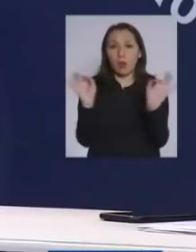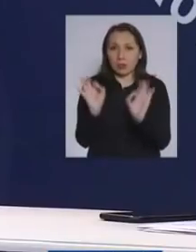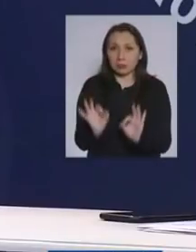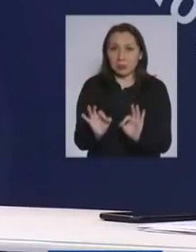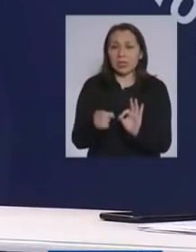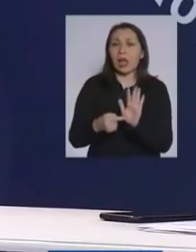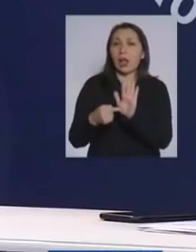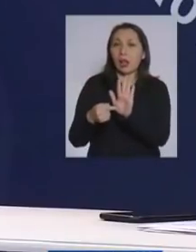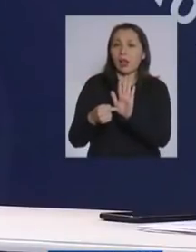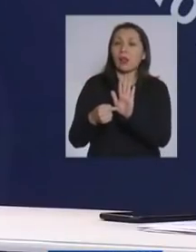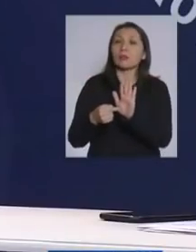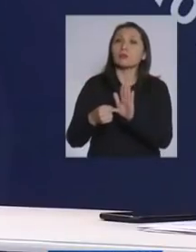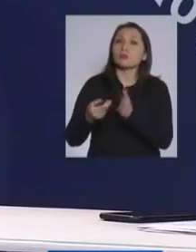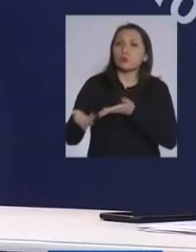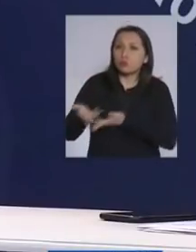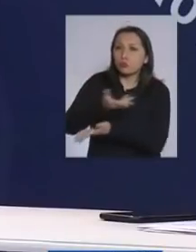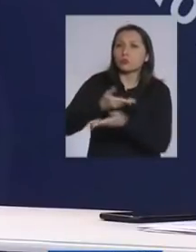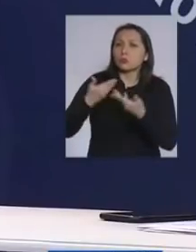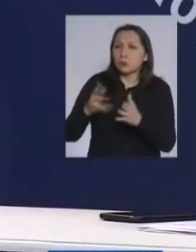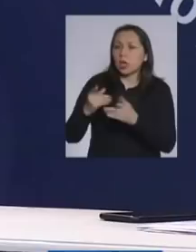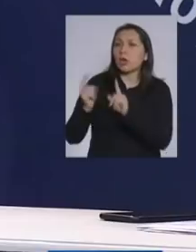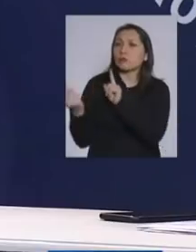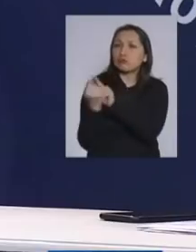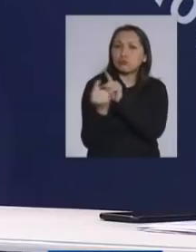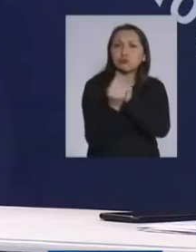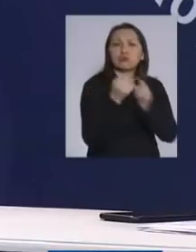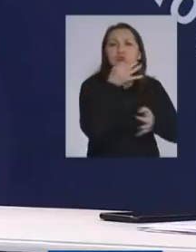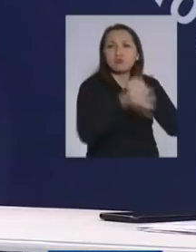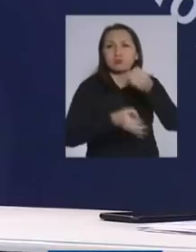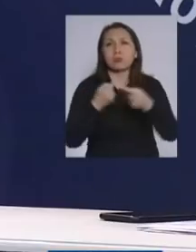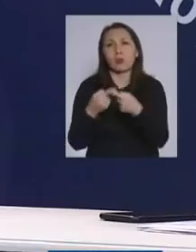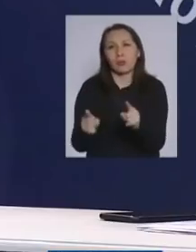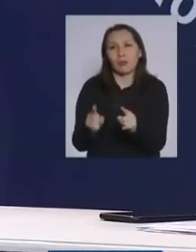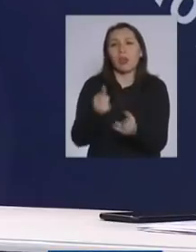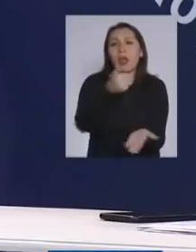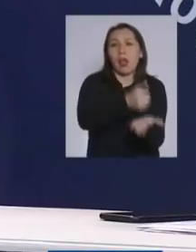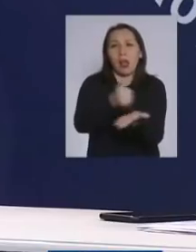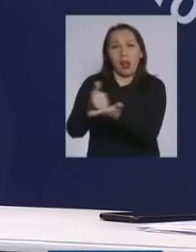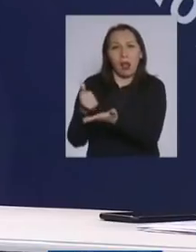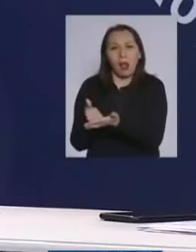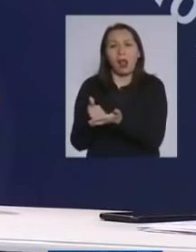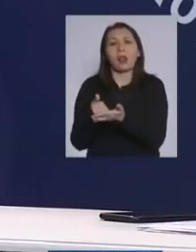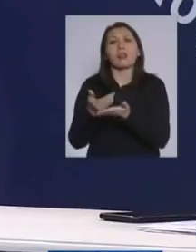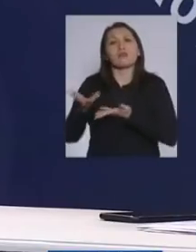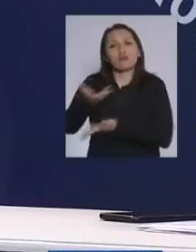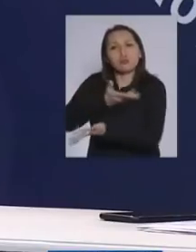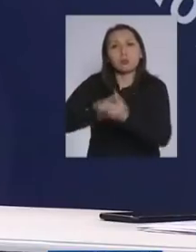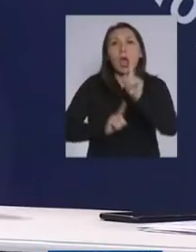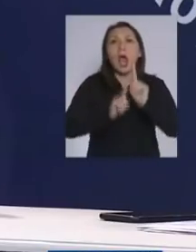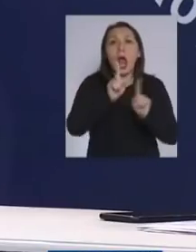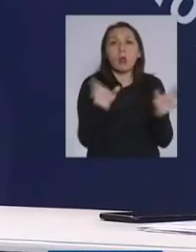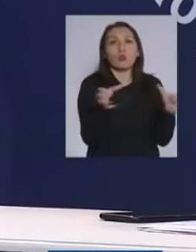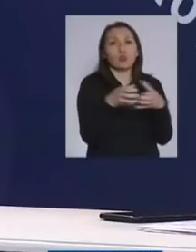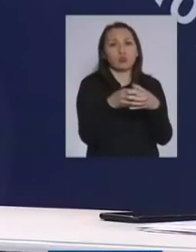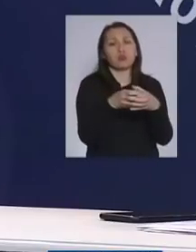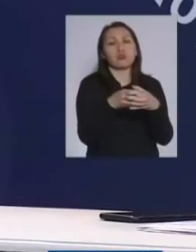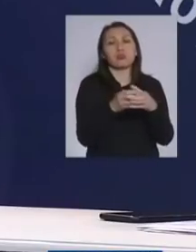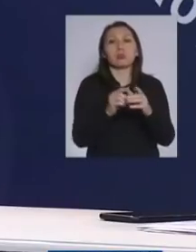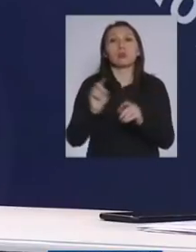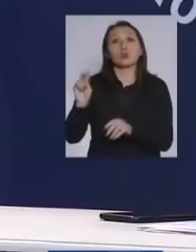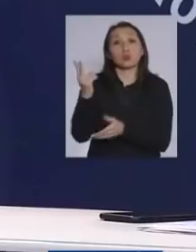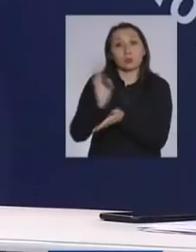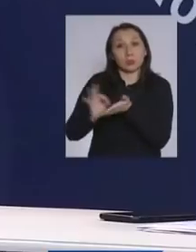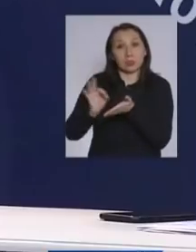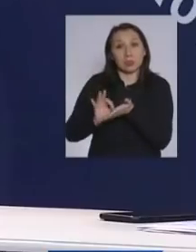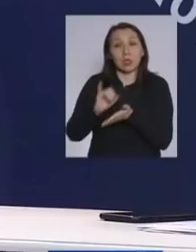rato más, lo hemos compartido con distintos actores sociales, con los alcaldes, se compartió con algunos gremios, el